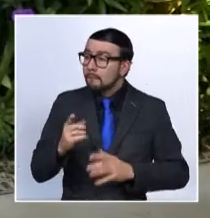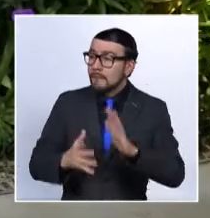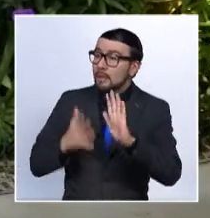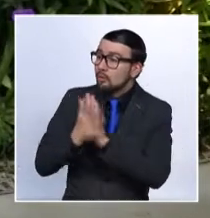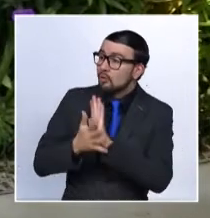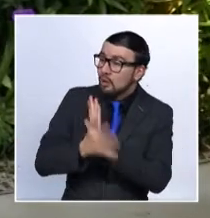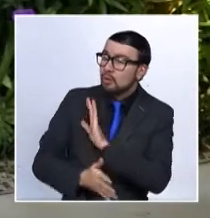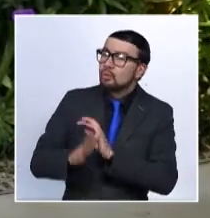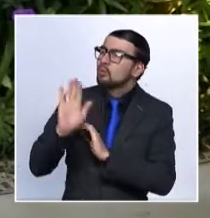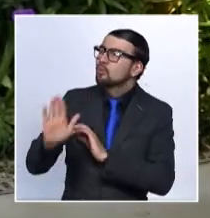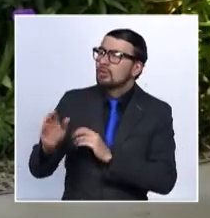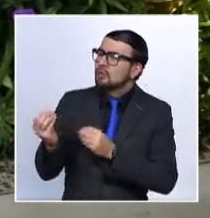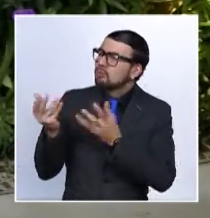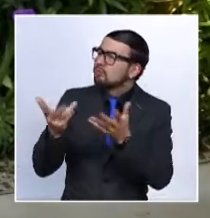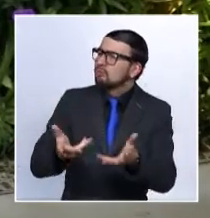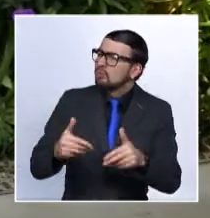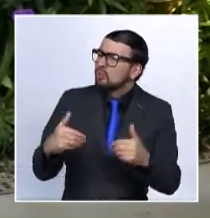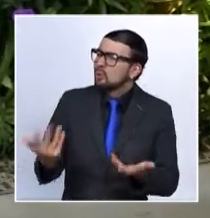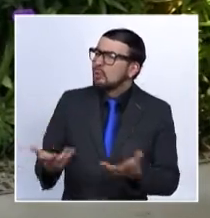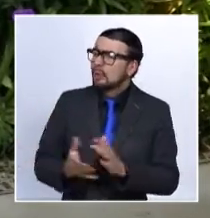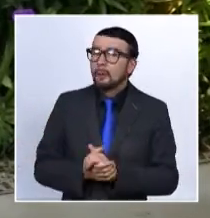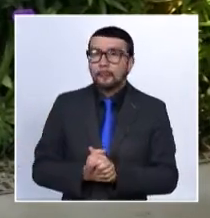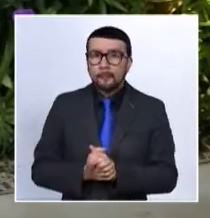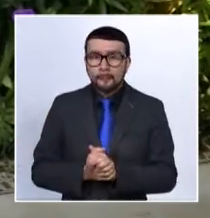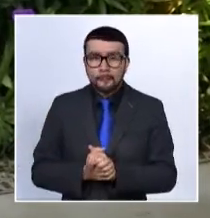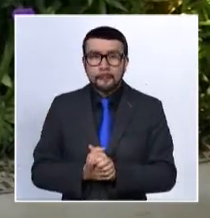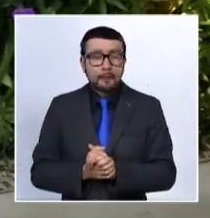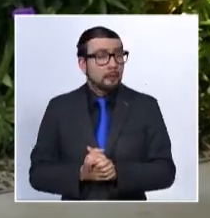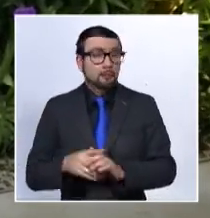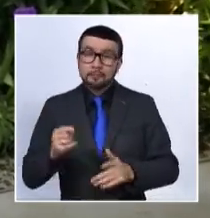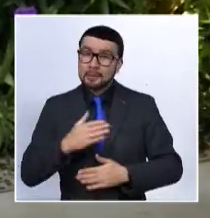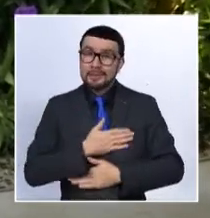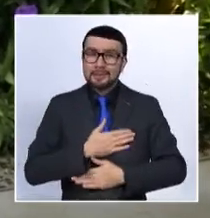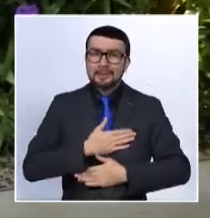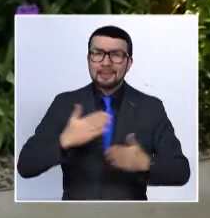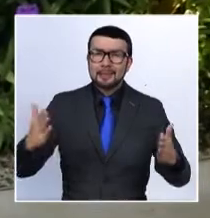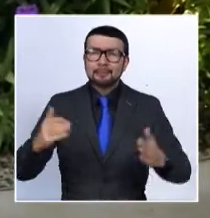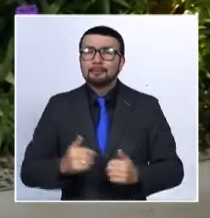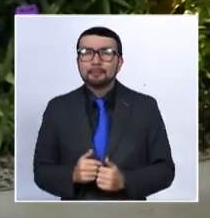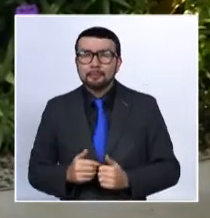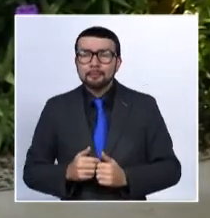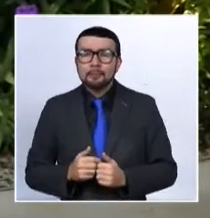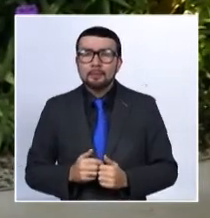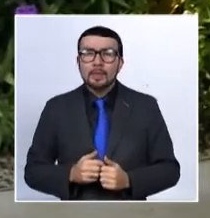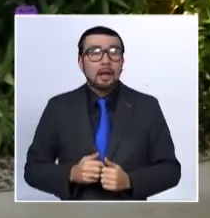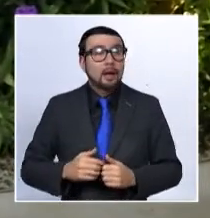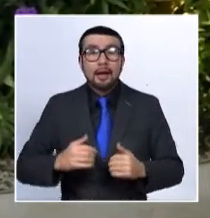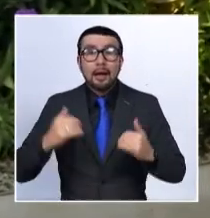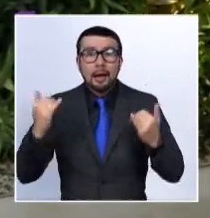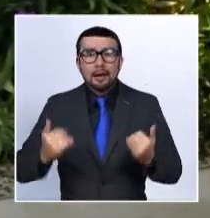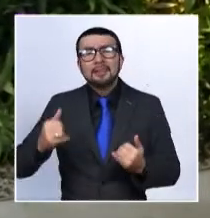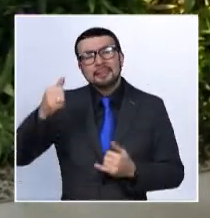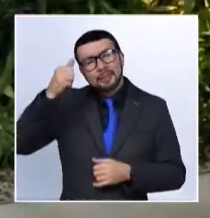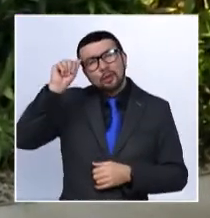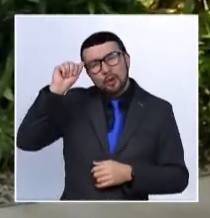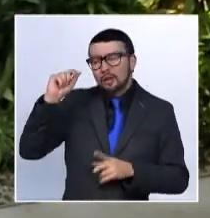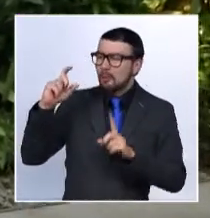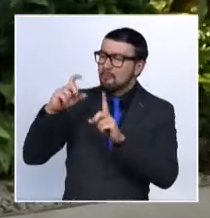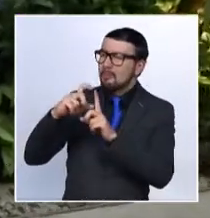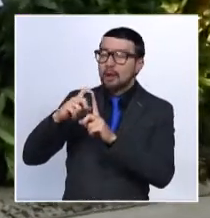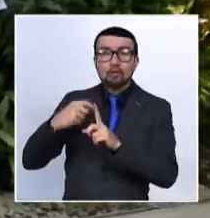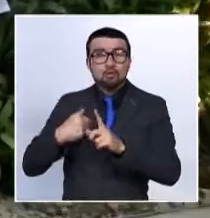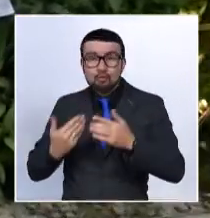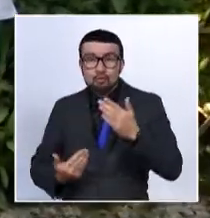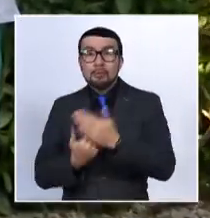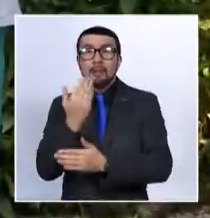que usted le da a los pacientes cuando llegan. Bueno, saludos a todos. Hoy en este momento me acuerdo de una palabra cuando inicié